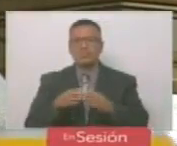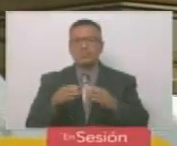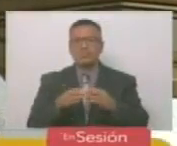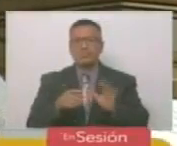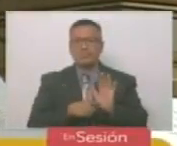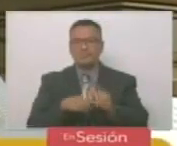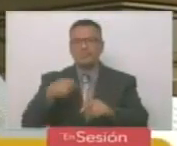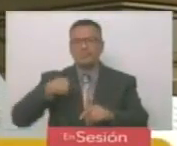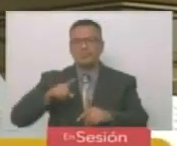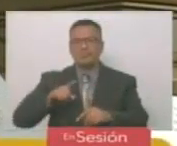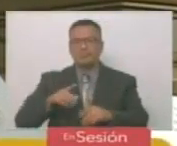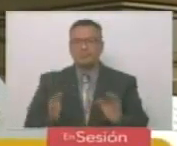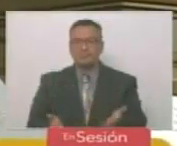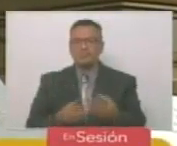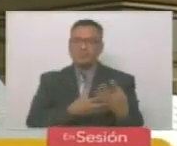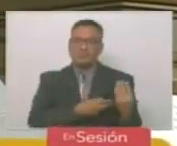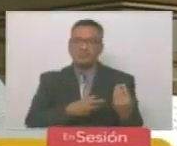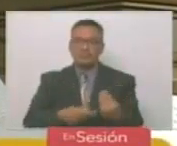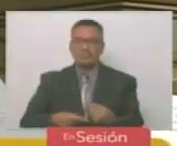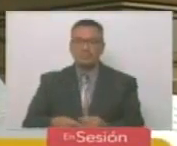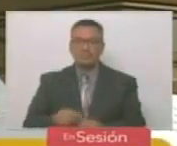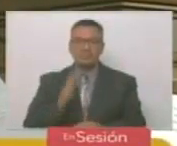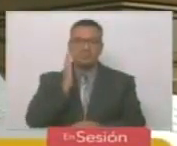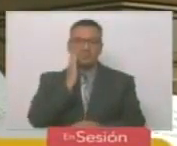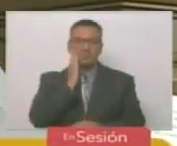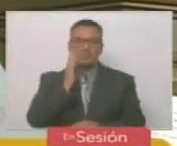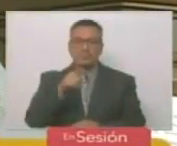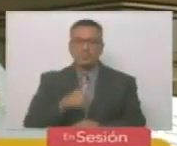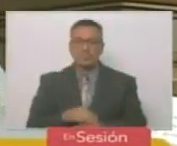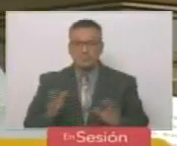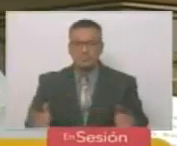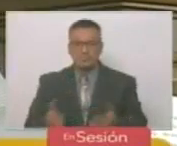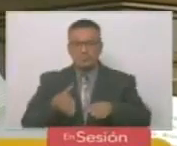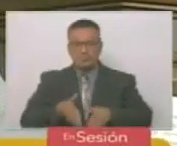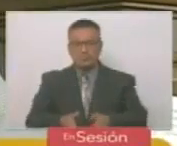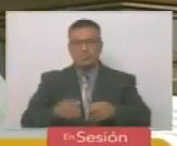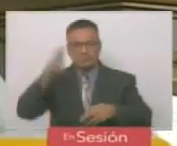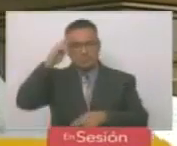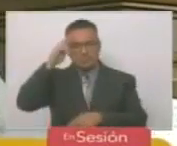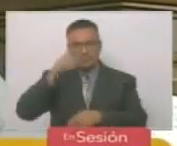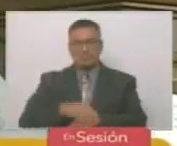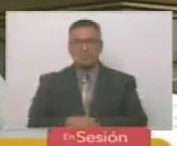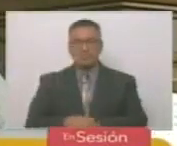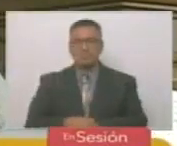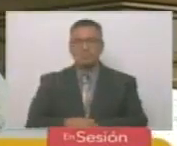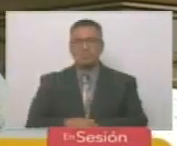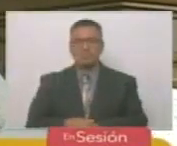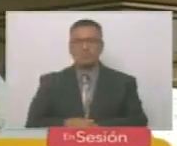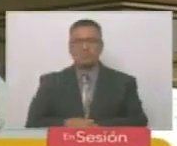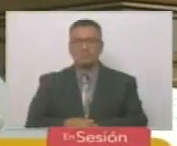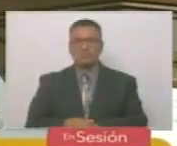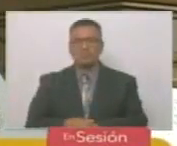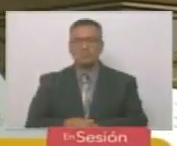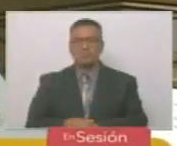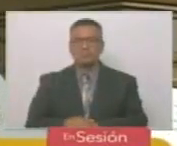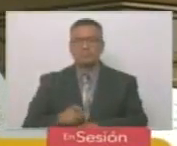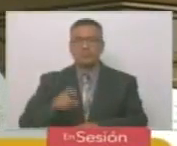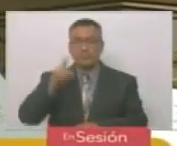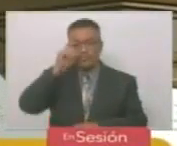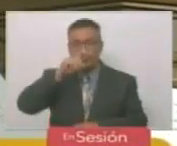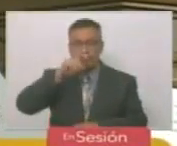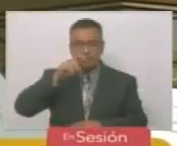obstétrica, promover la lactancia materna y fomentar la crianza respetuosa. dando así fiel